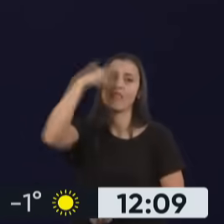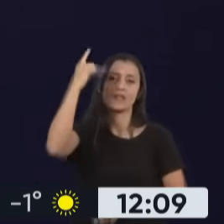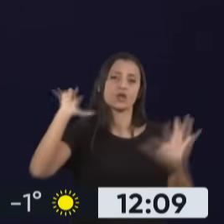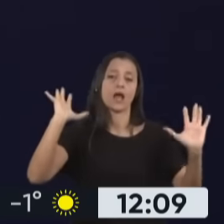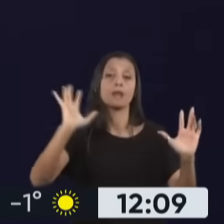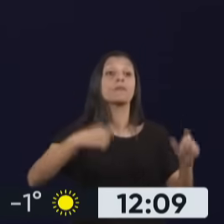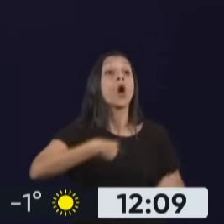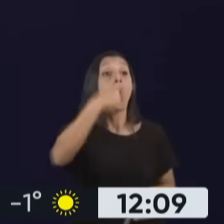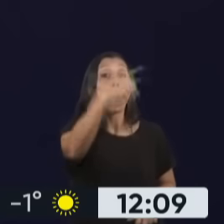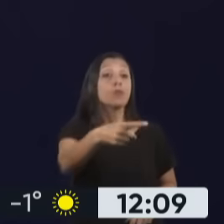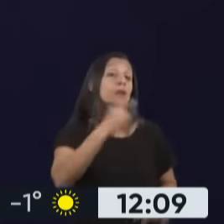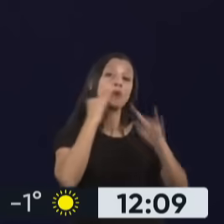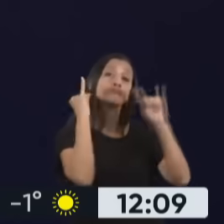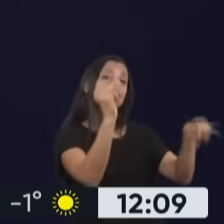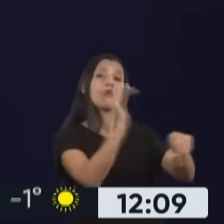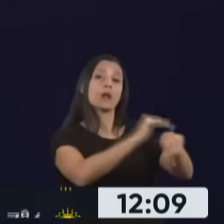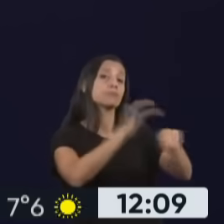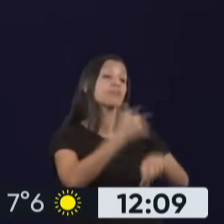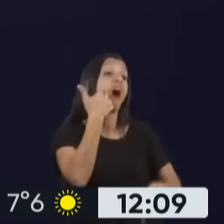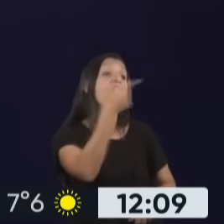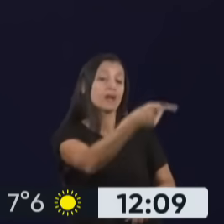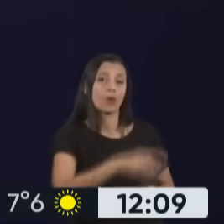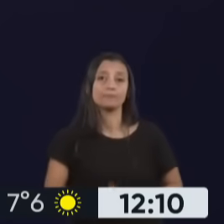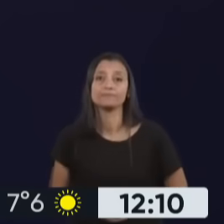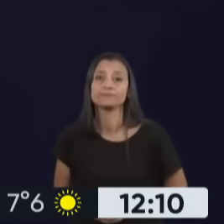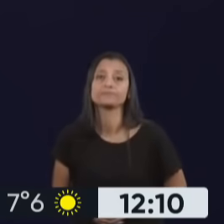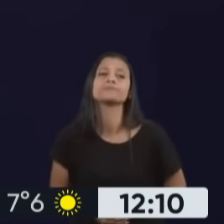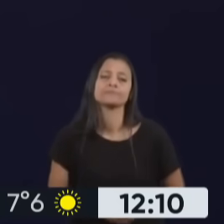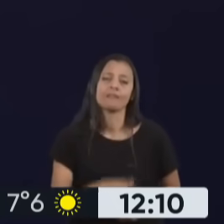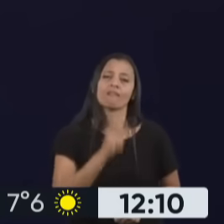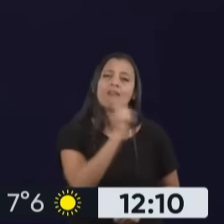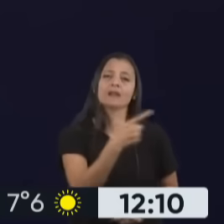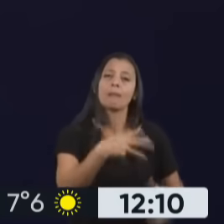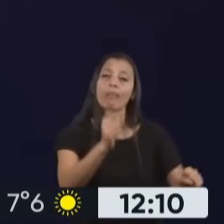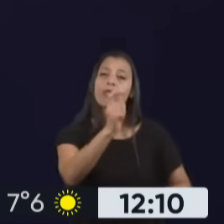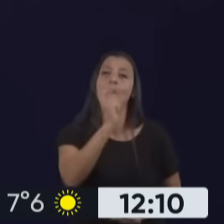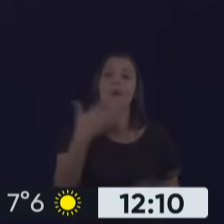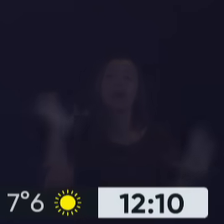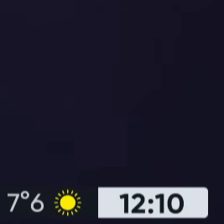averígualo, porque lo puedes encontrar fácilmente en Google. Chao.